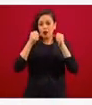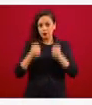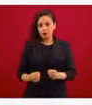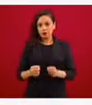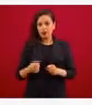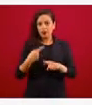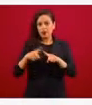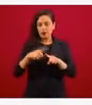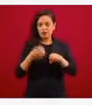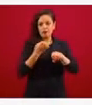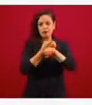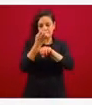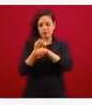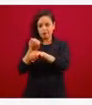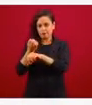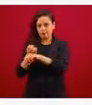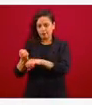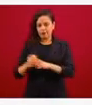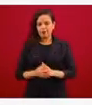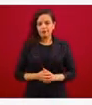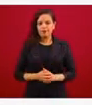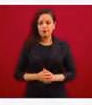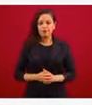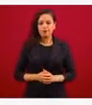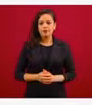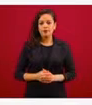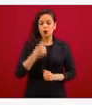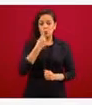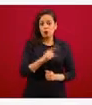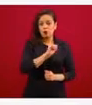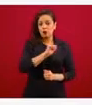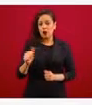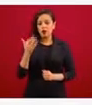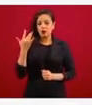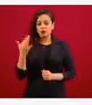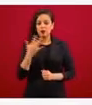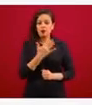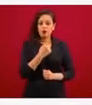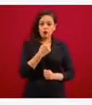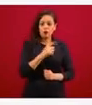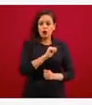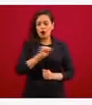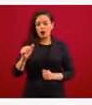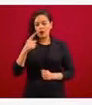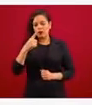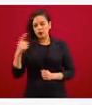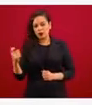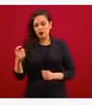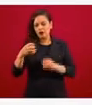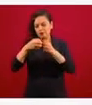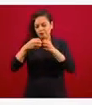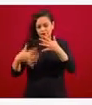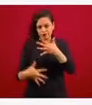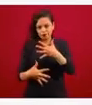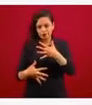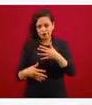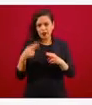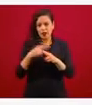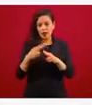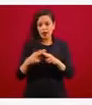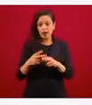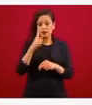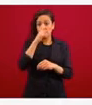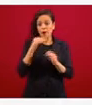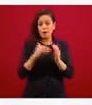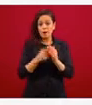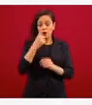of hay una cases escala per state. en estos intervalos de 1 a 50, 51 a And 100, we have a etcétera, scale hasta 1 to llegar 50 mínimo a cases, 3000 50